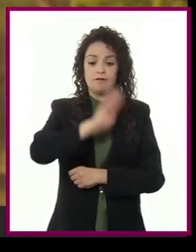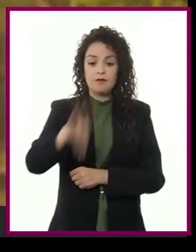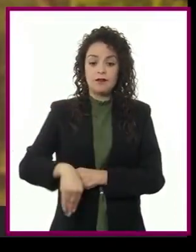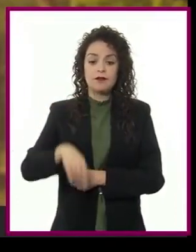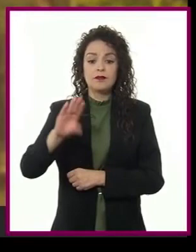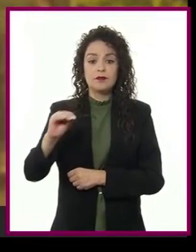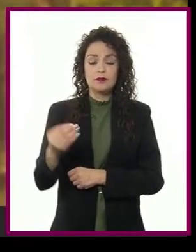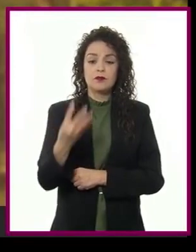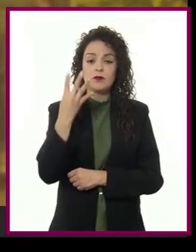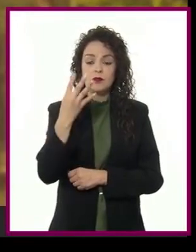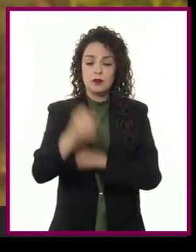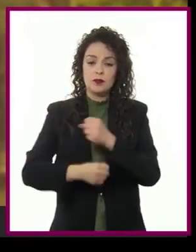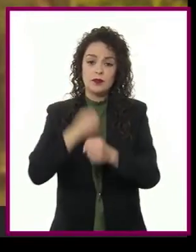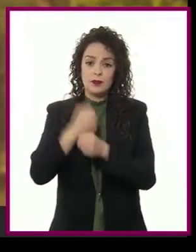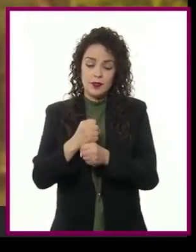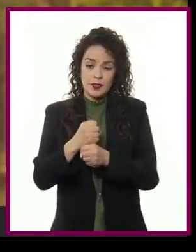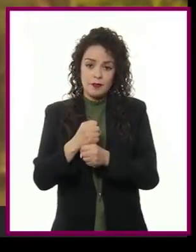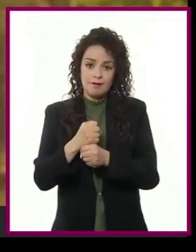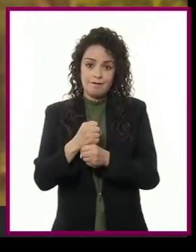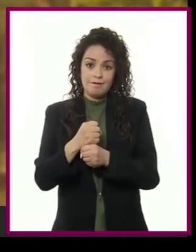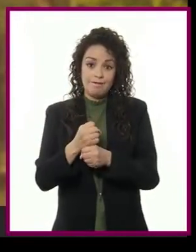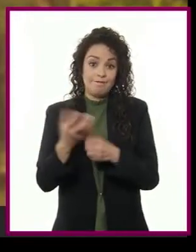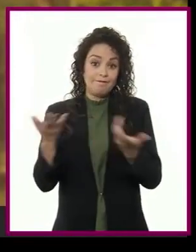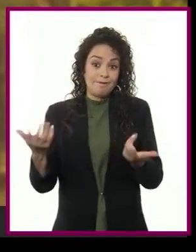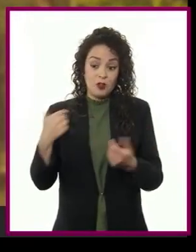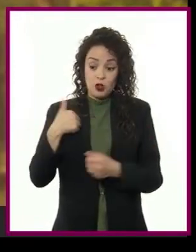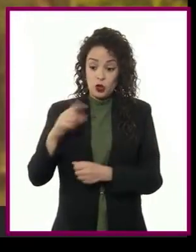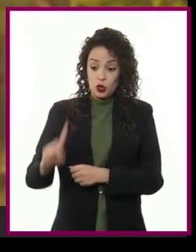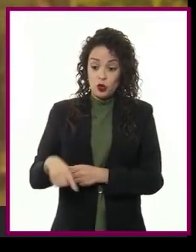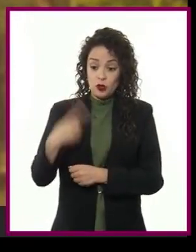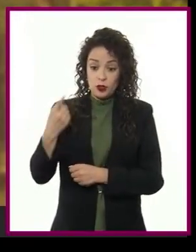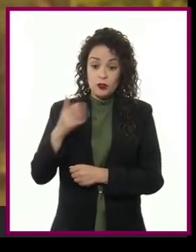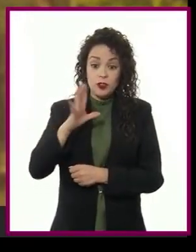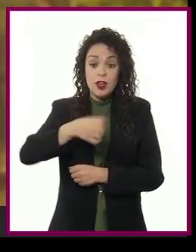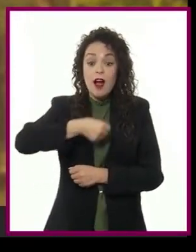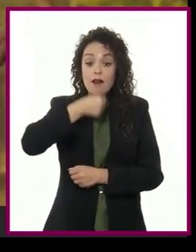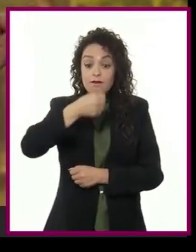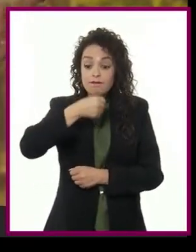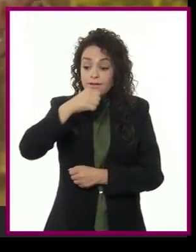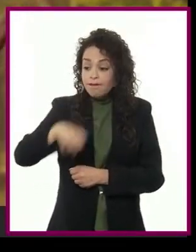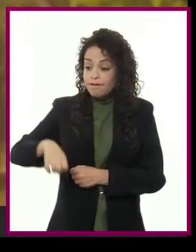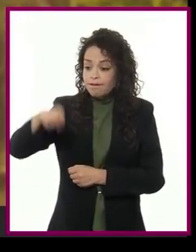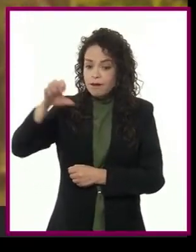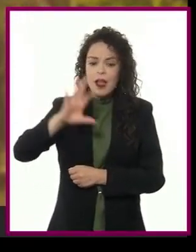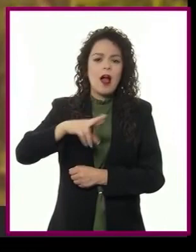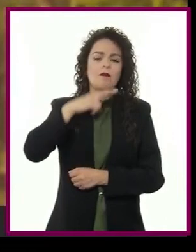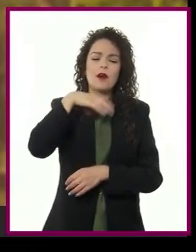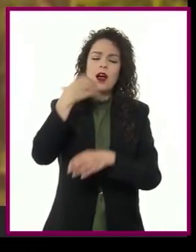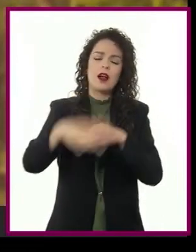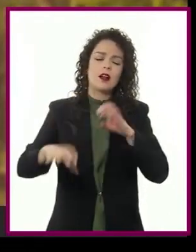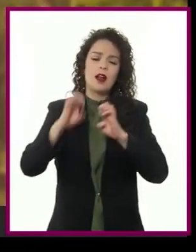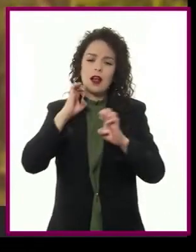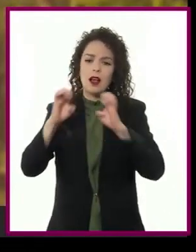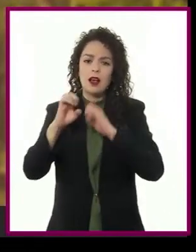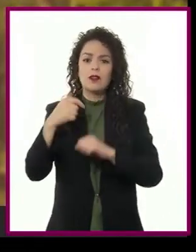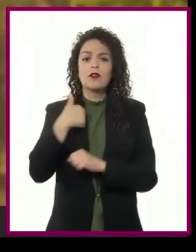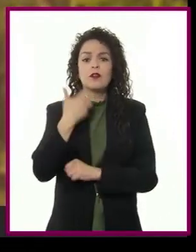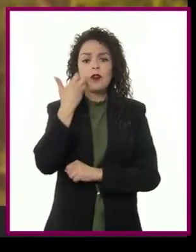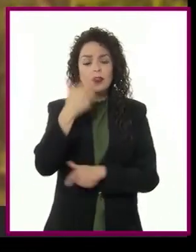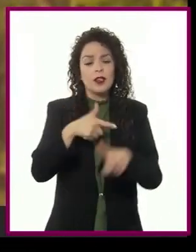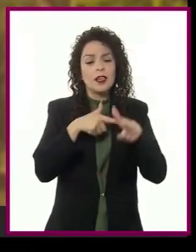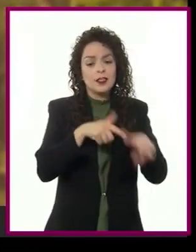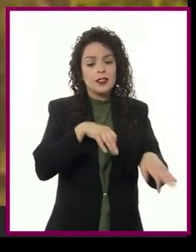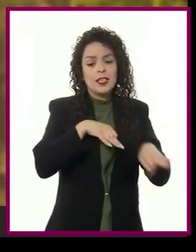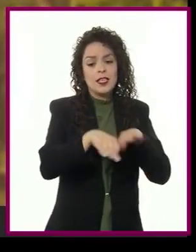años. Así es que, sabiendo que soy una persona de edad, acabemos con la entrevista para que pueda seguir